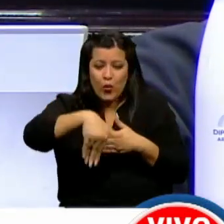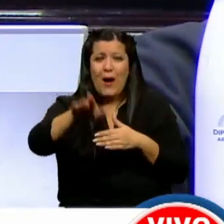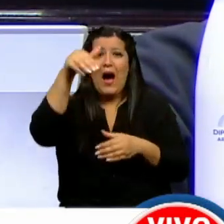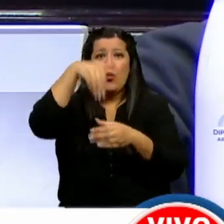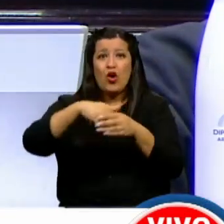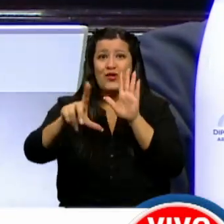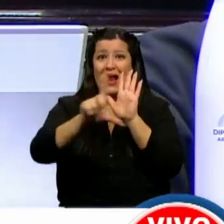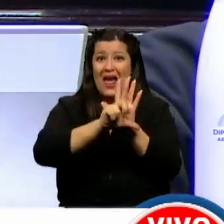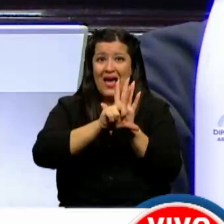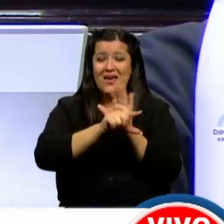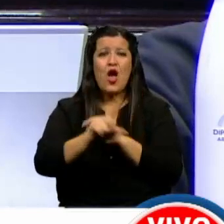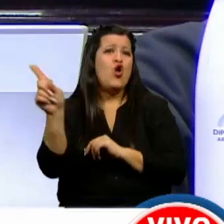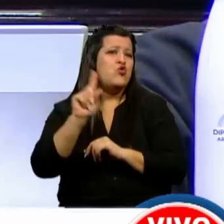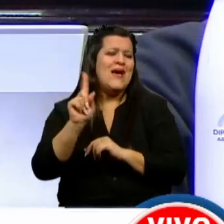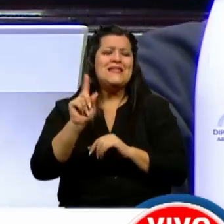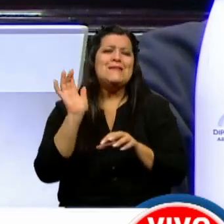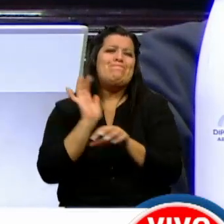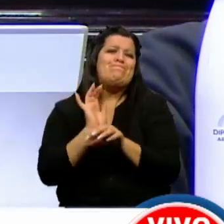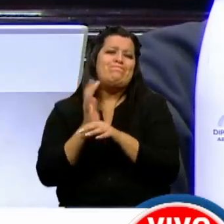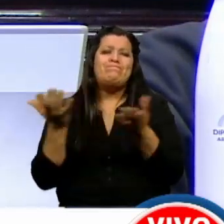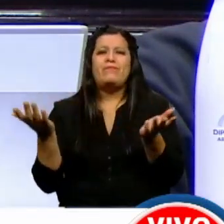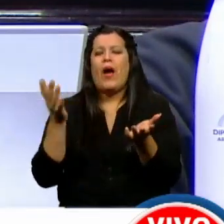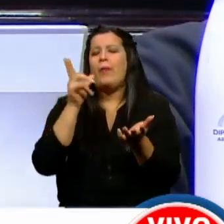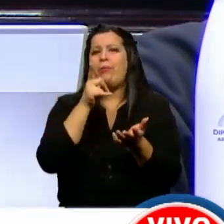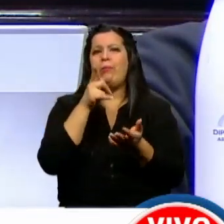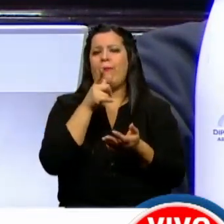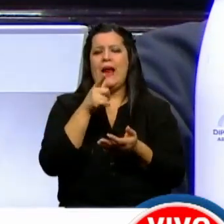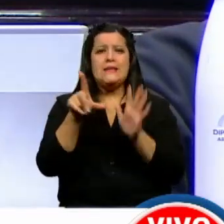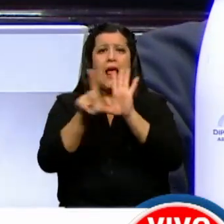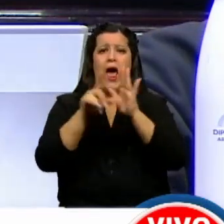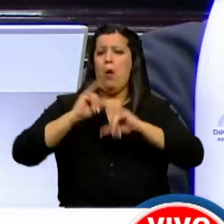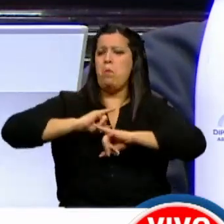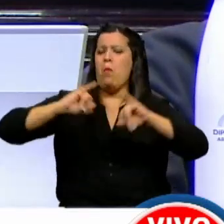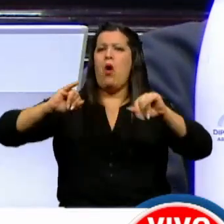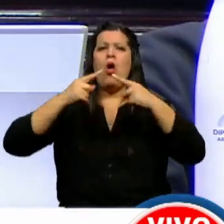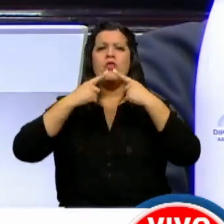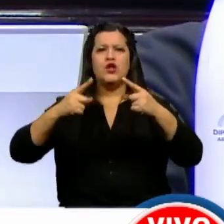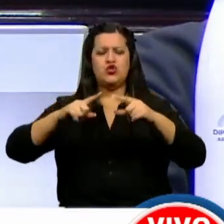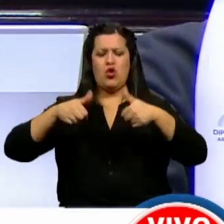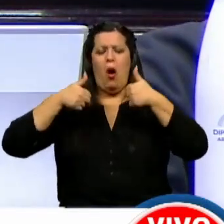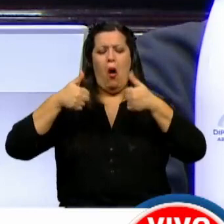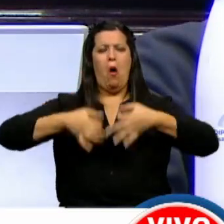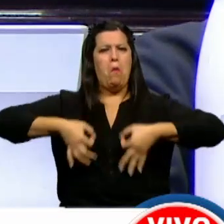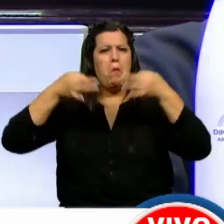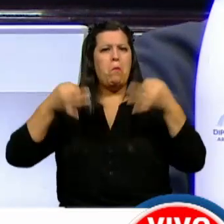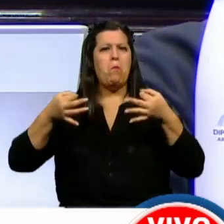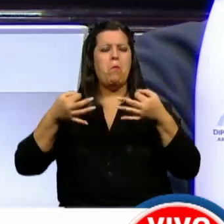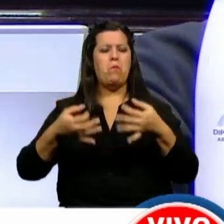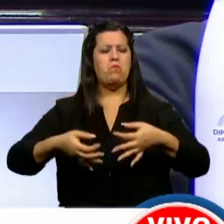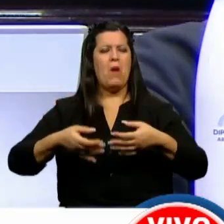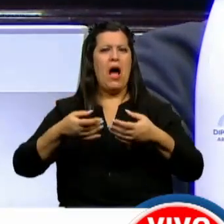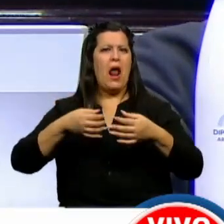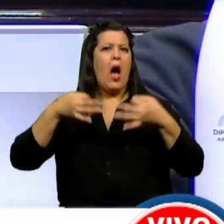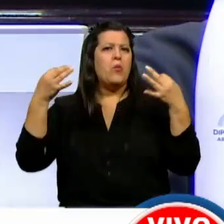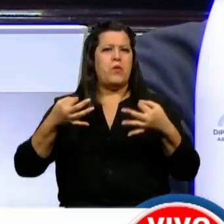votar no debe ser vendida aquí como un acto de reivindicación y como